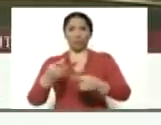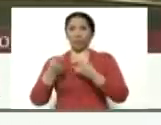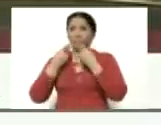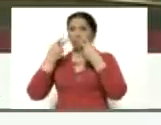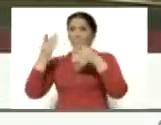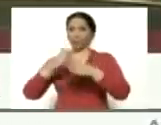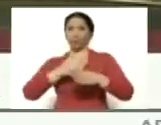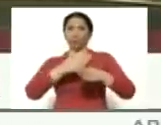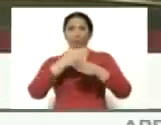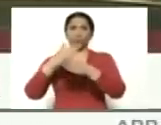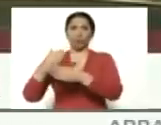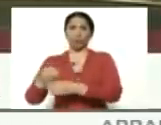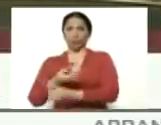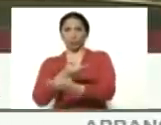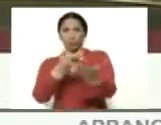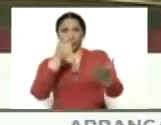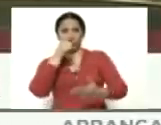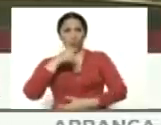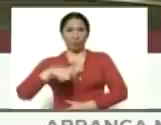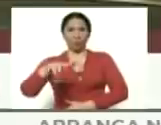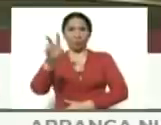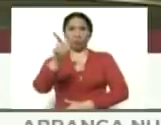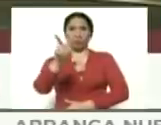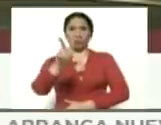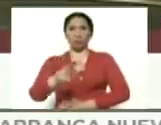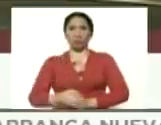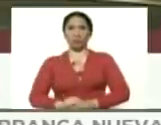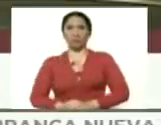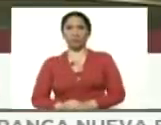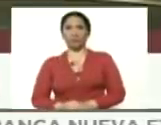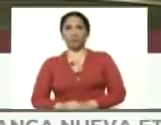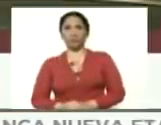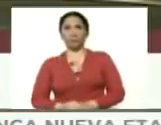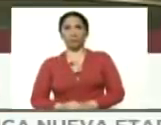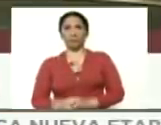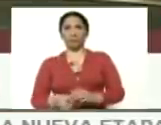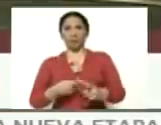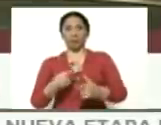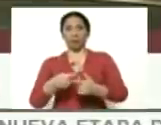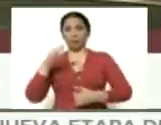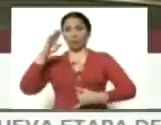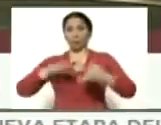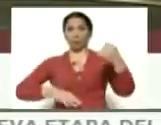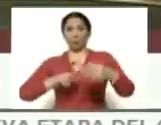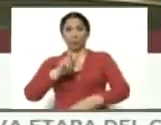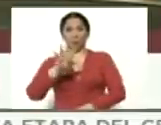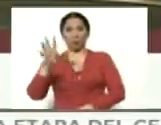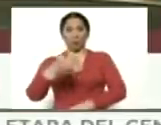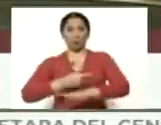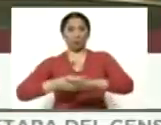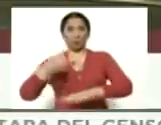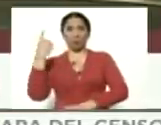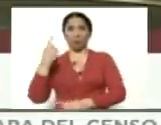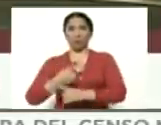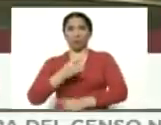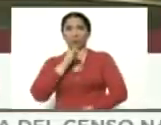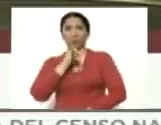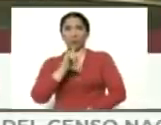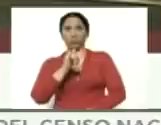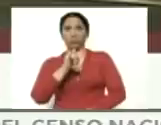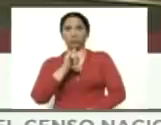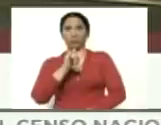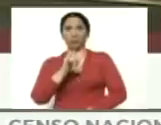con todo el pueblo de Venezuela. En ese sentido, en las últimas 24 horas tenemos que reportar